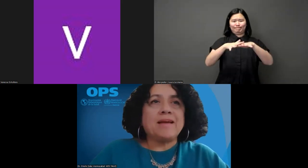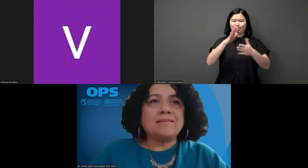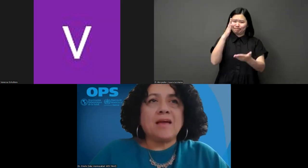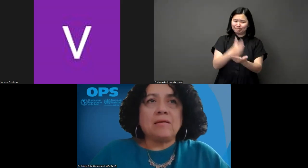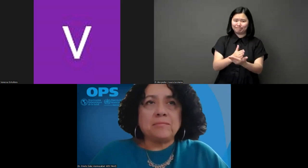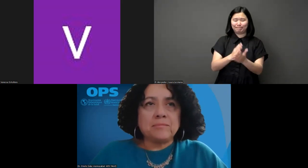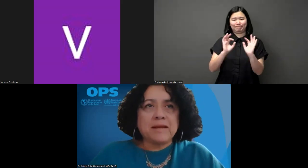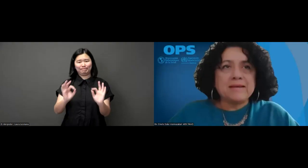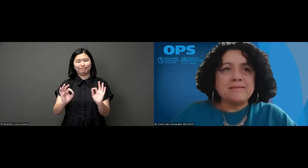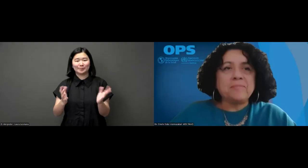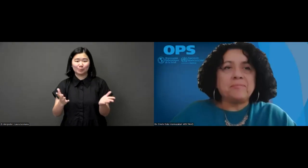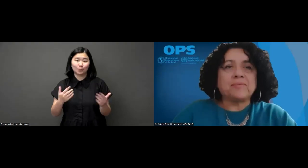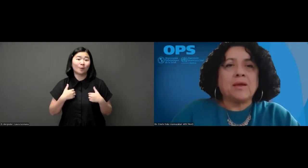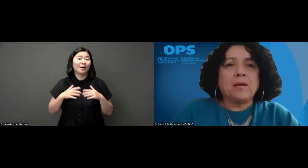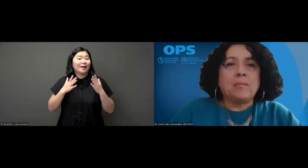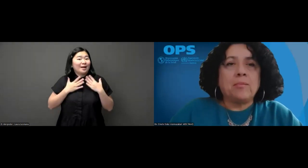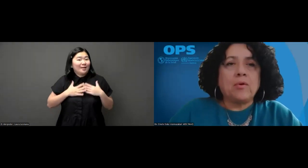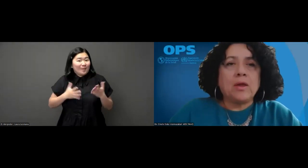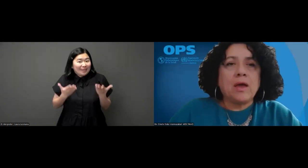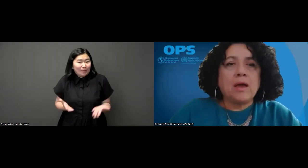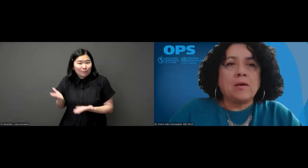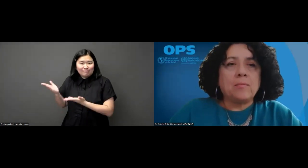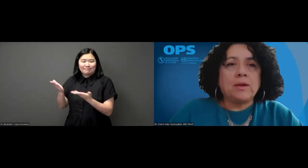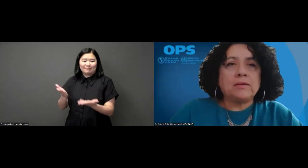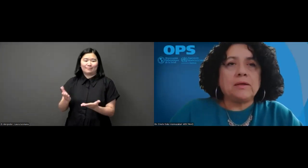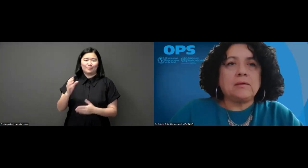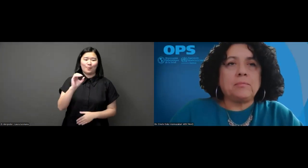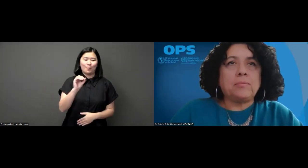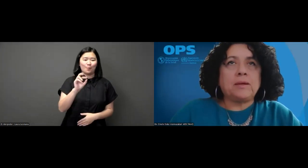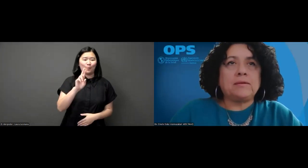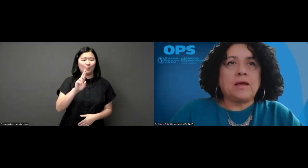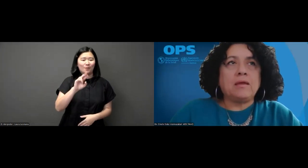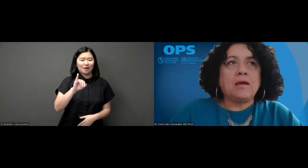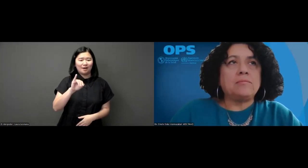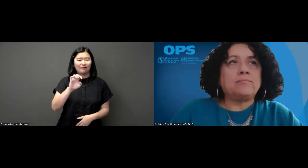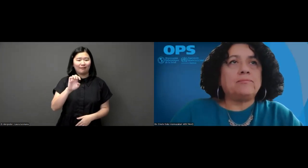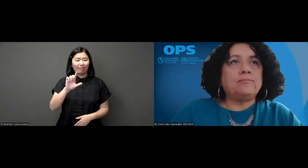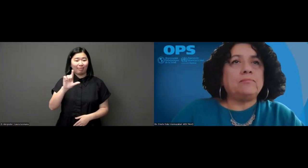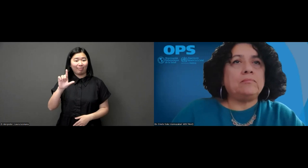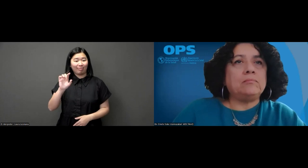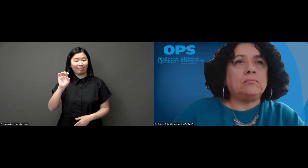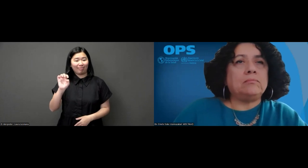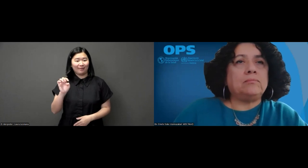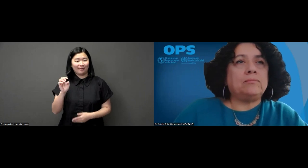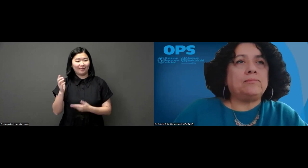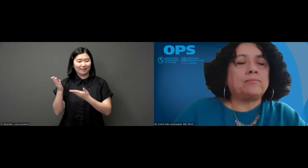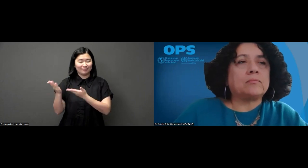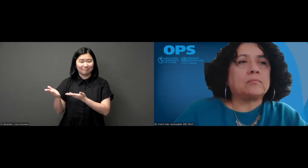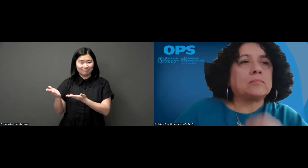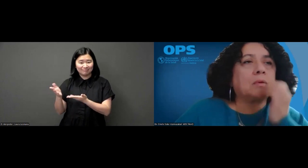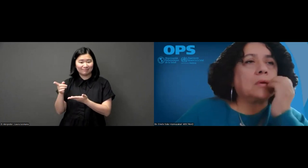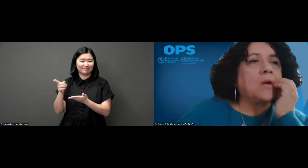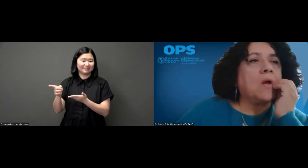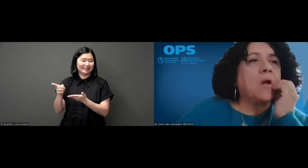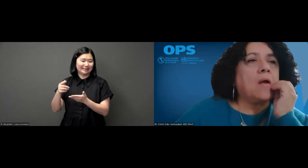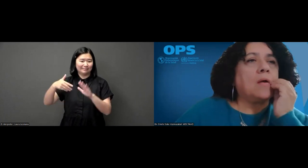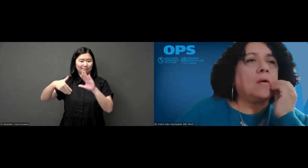Muchas gracias, Vanessa. Voy a compartir pantalla.